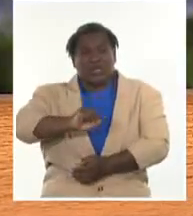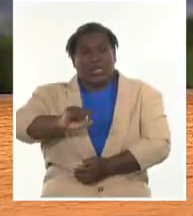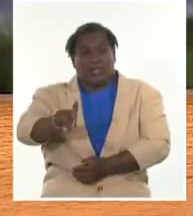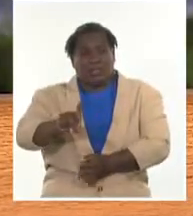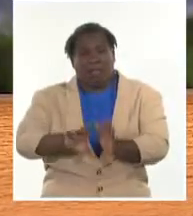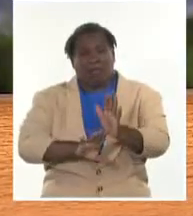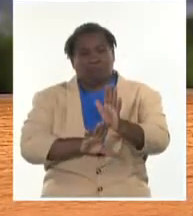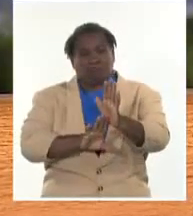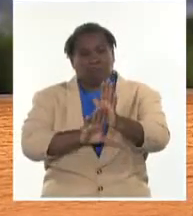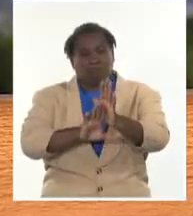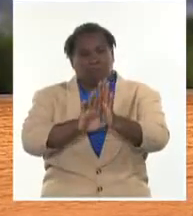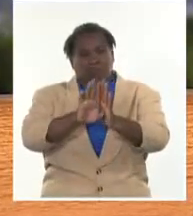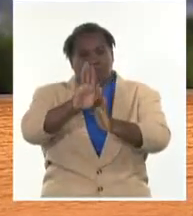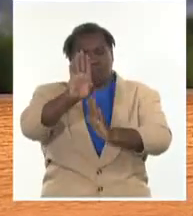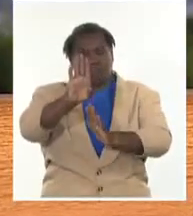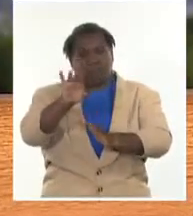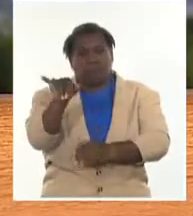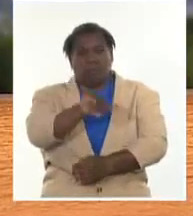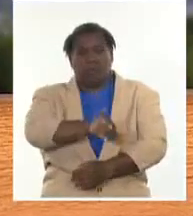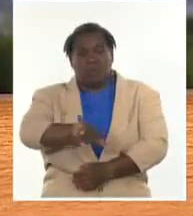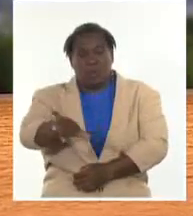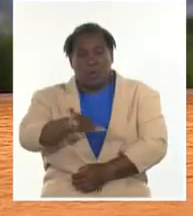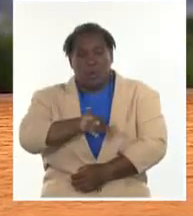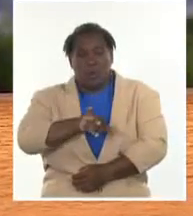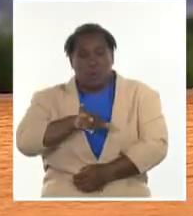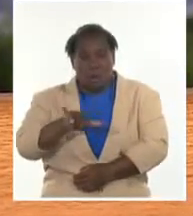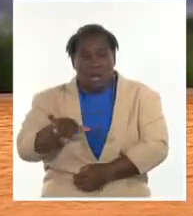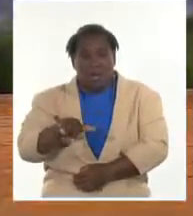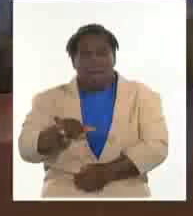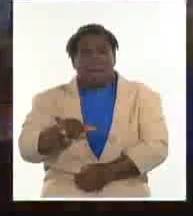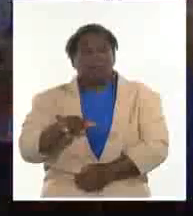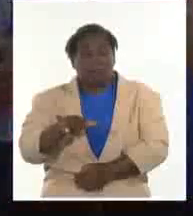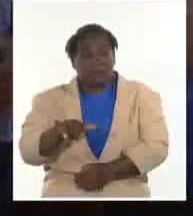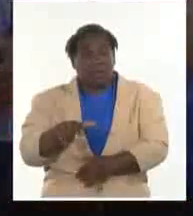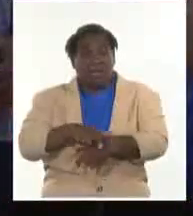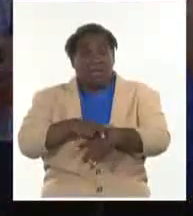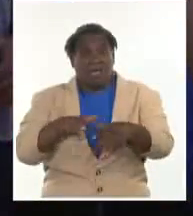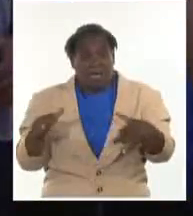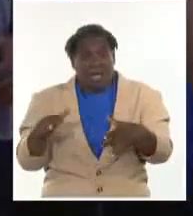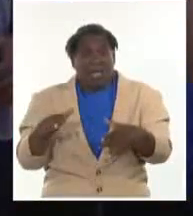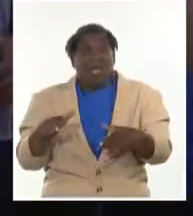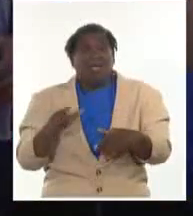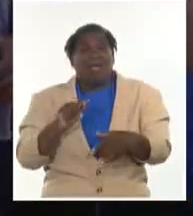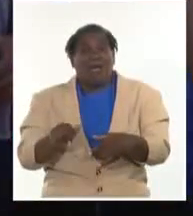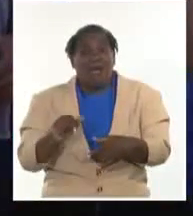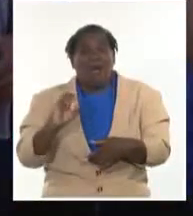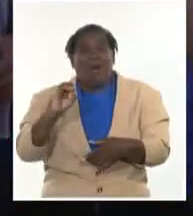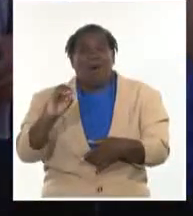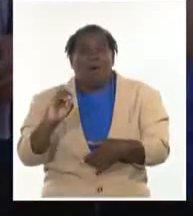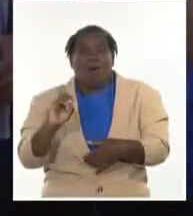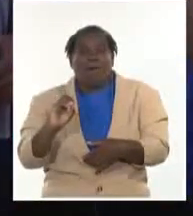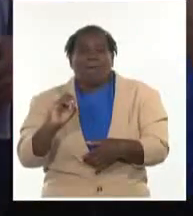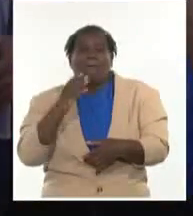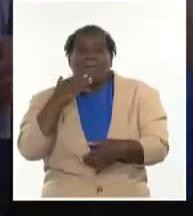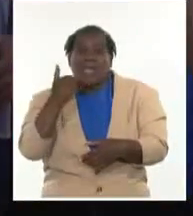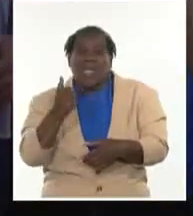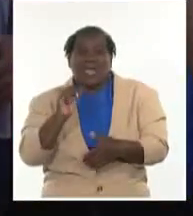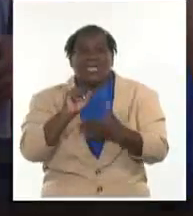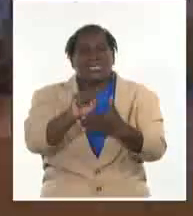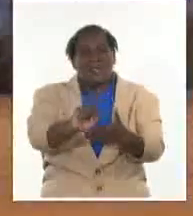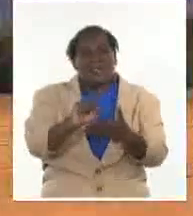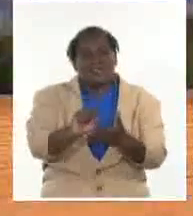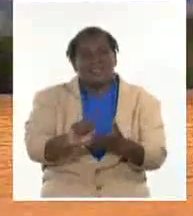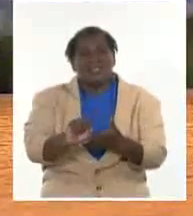de este modo asegurar el crecimiento de la oferta de bienes y servicios que